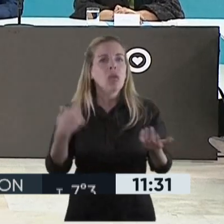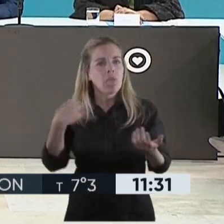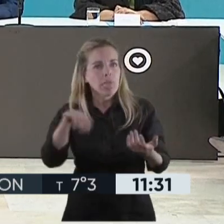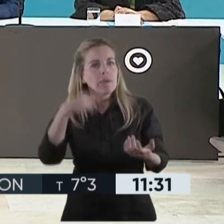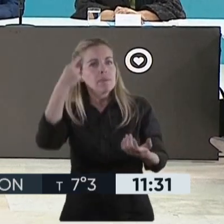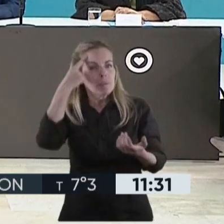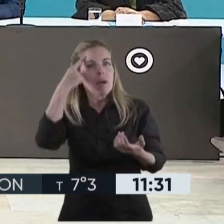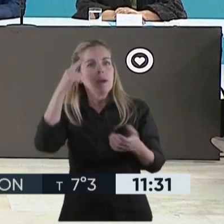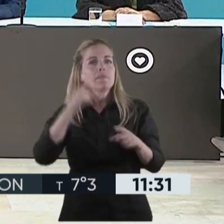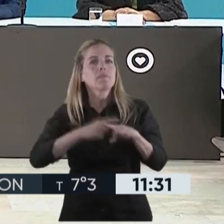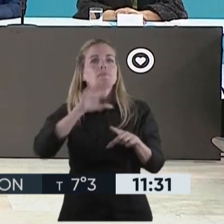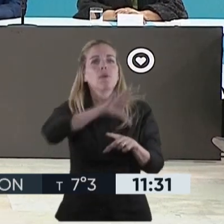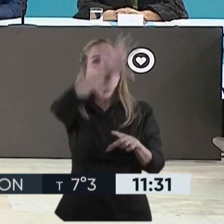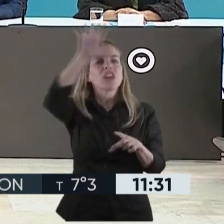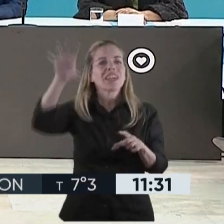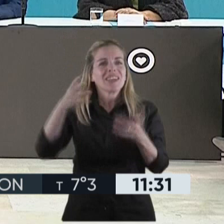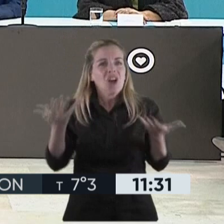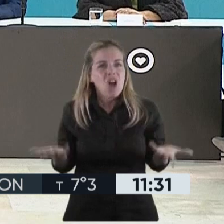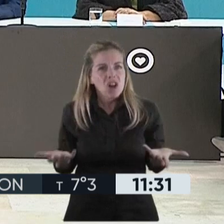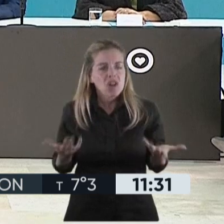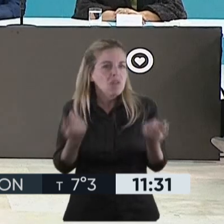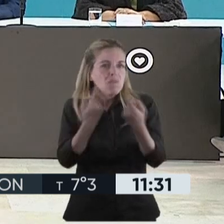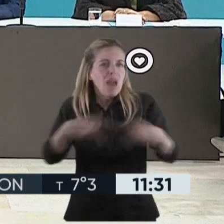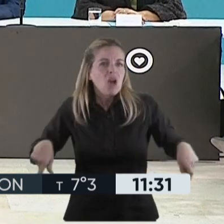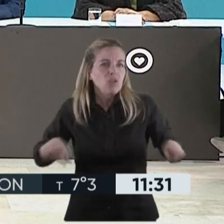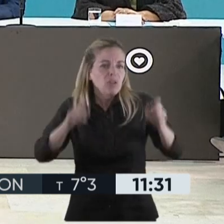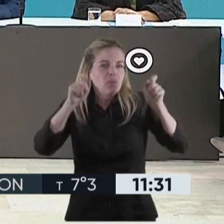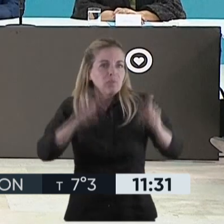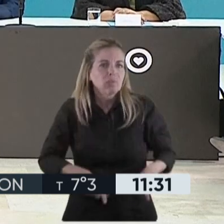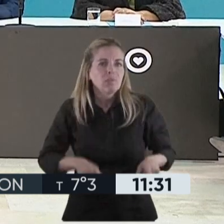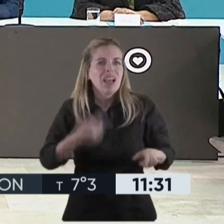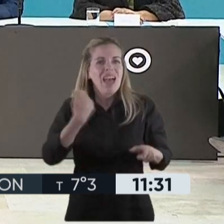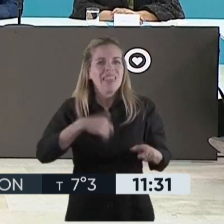lo convencional, que nos puede dar mucho